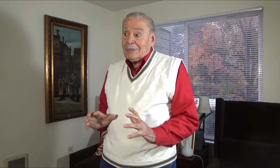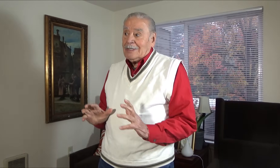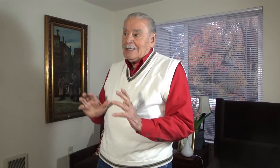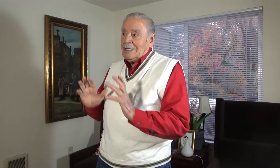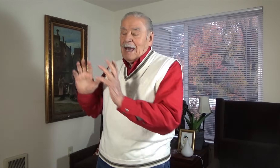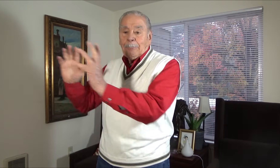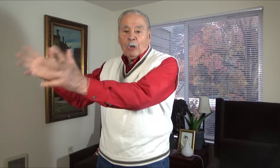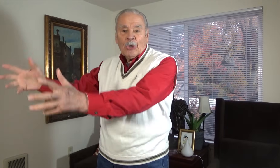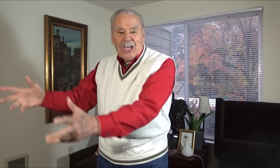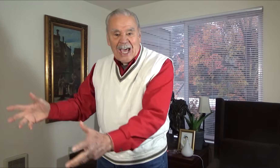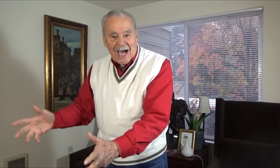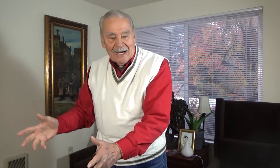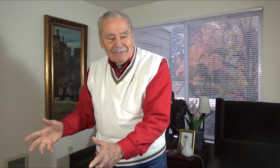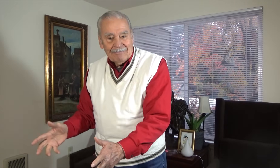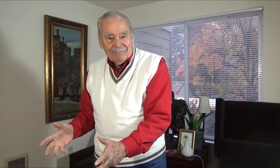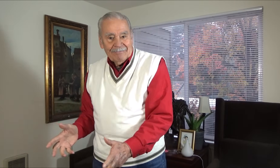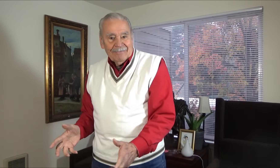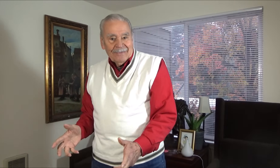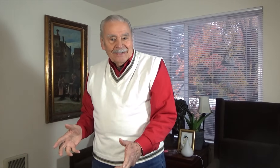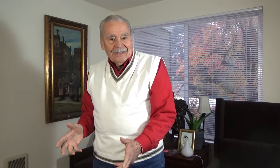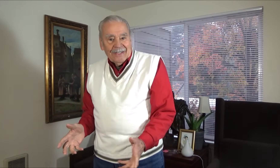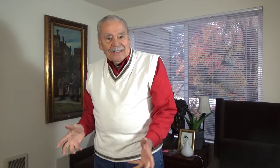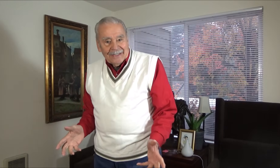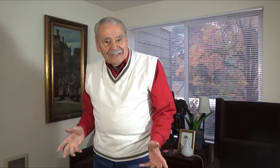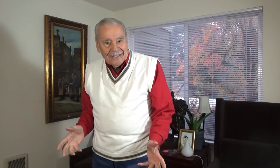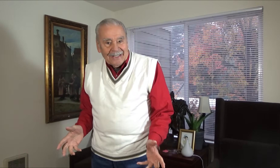sea, la apología